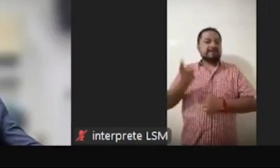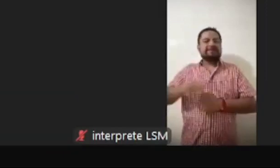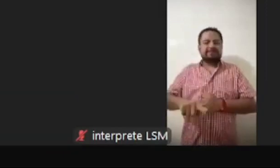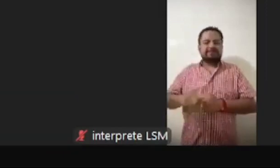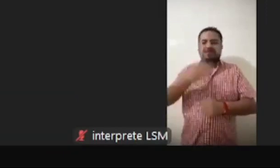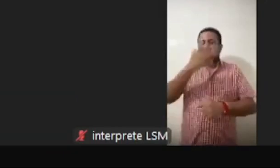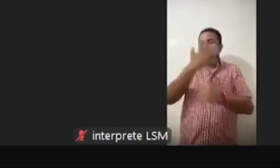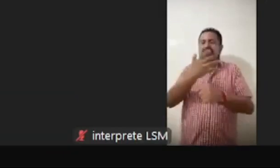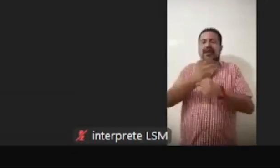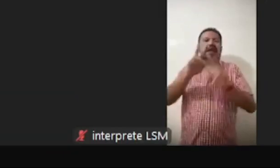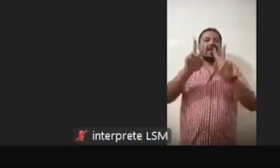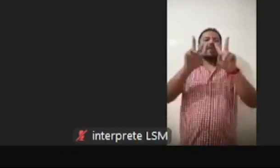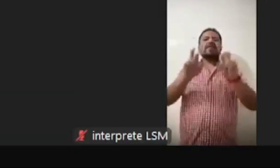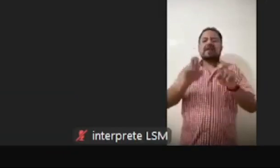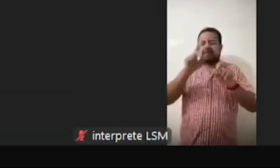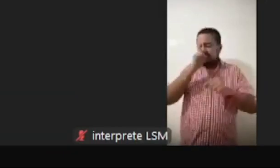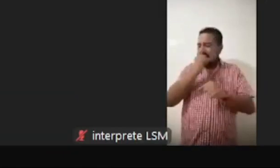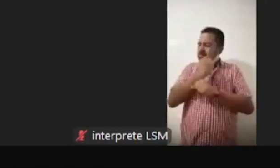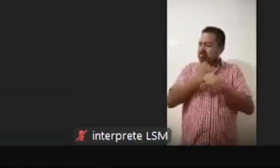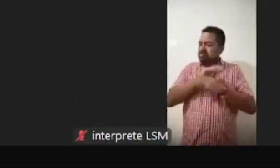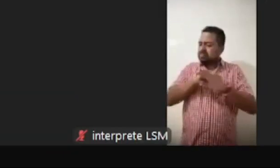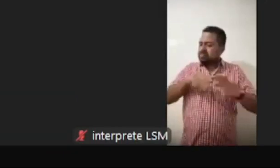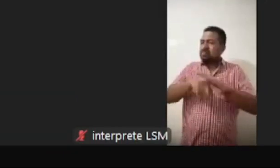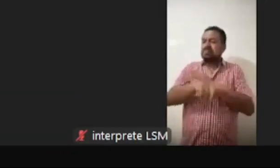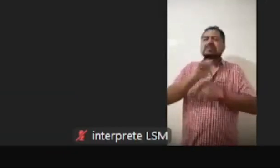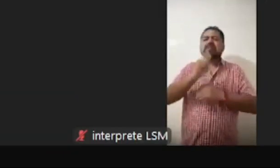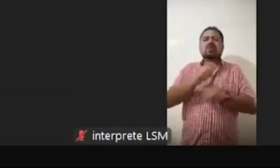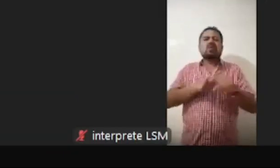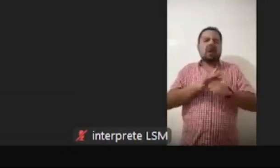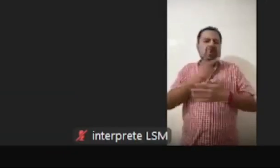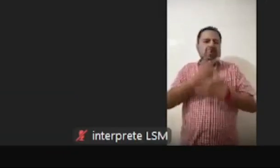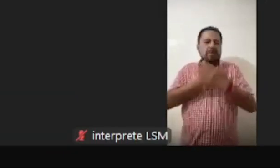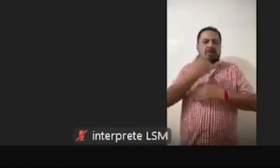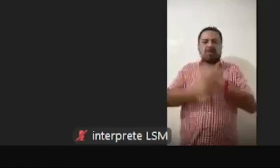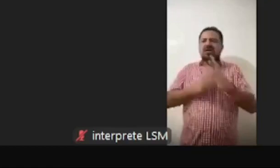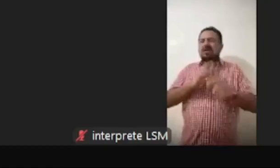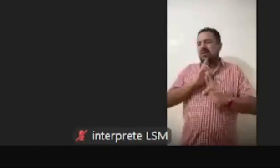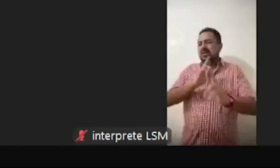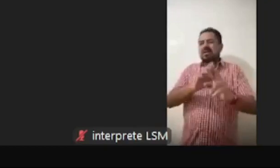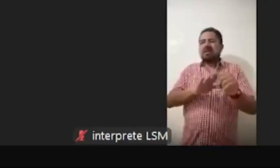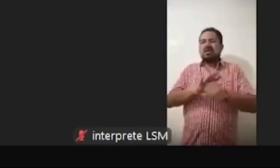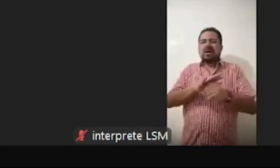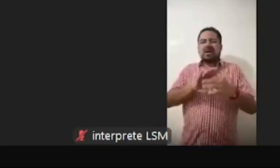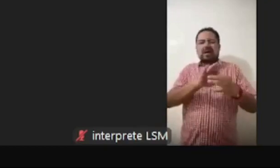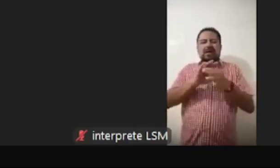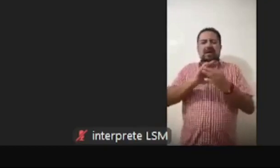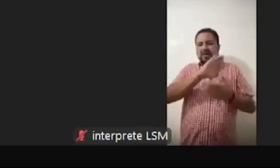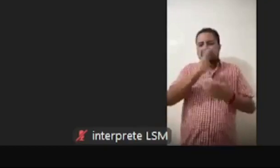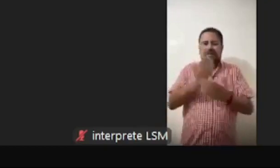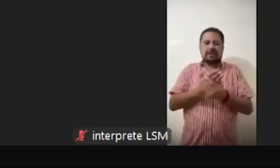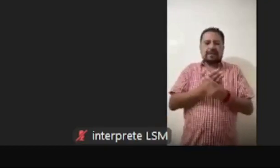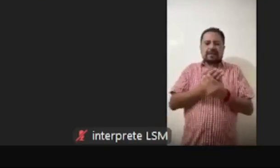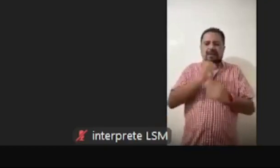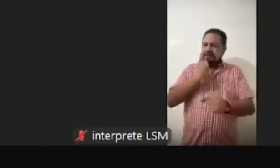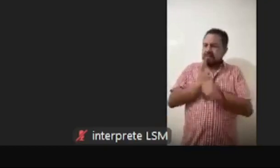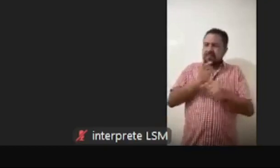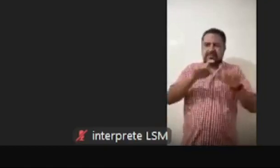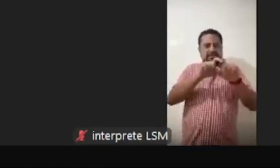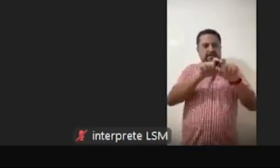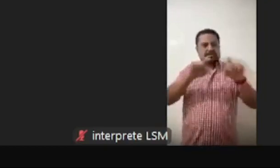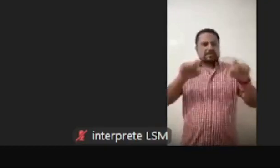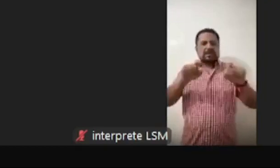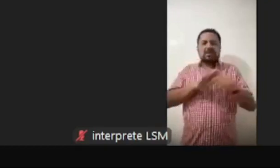quinto asunto listado para analizar y resolver se trata de un proyecto de resolución relativo al expediente identificado con la